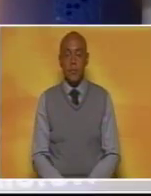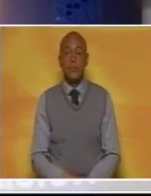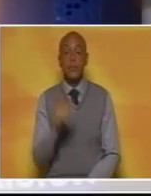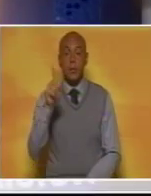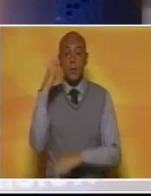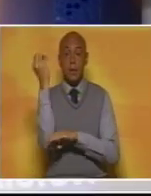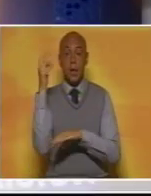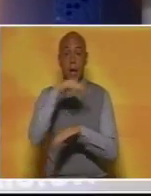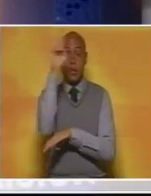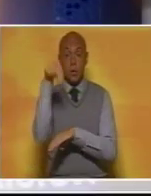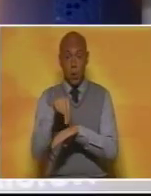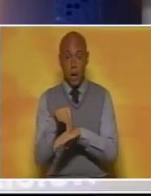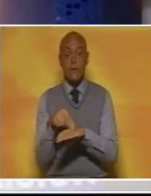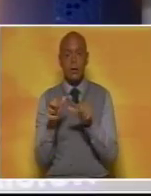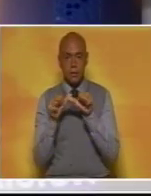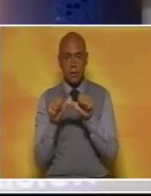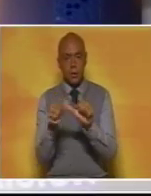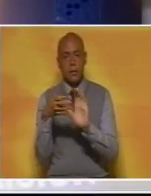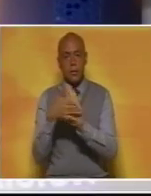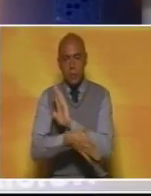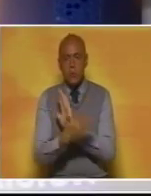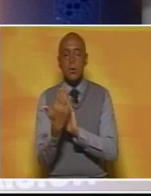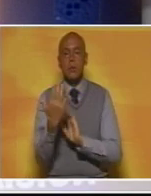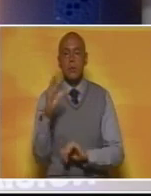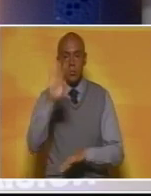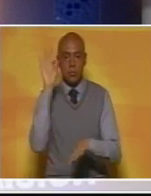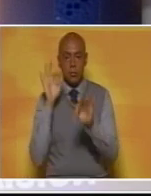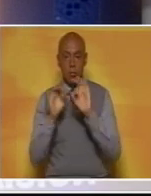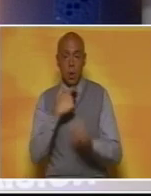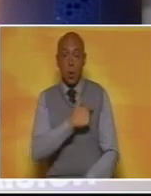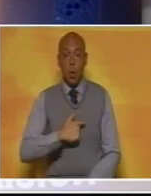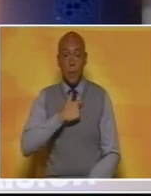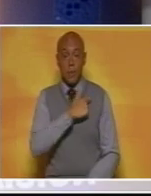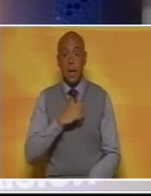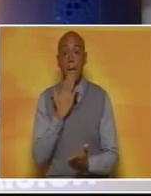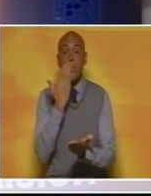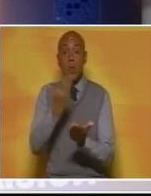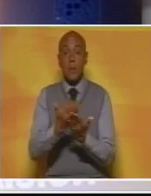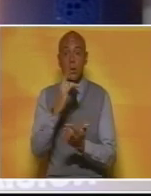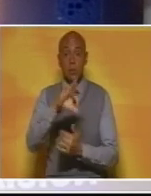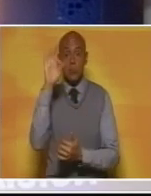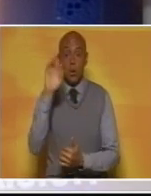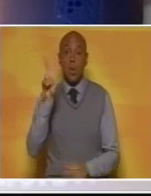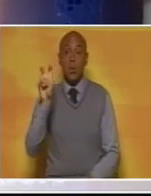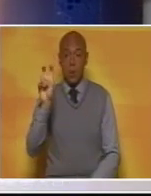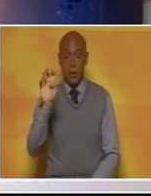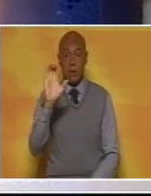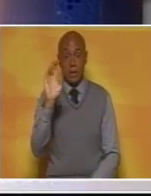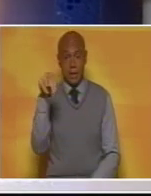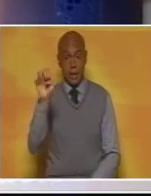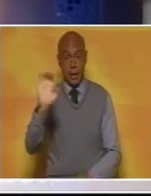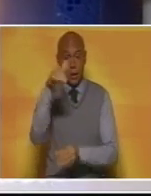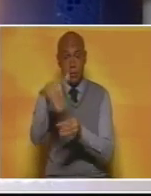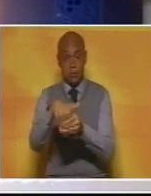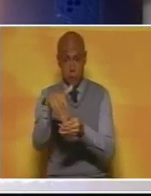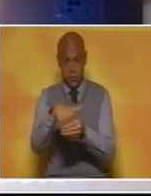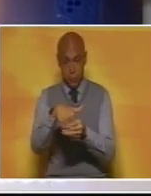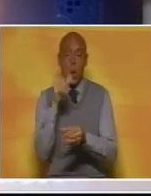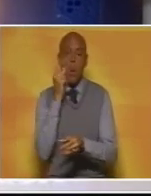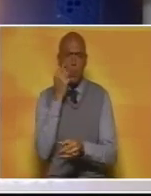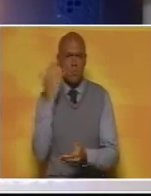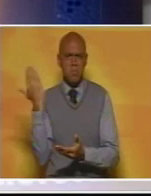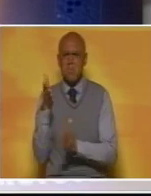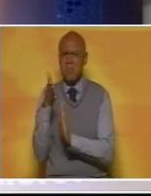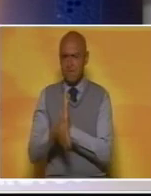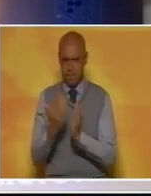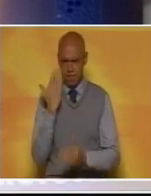Asamblea Nacional acordó la continuación del proceso de conformación del Comité de Postulaciones para la designación de un nuevo Consejo Nacional Electoral. Manuel Covela nos